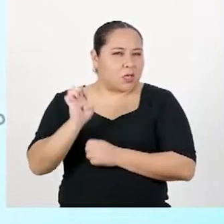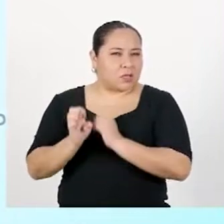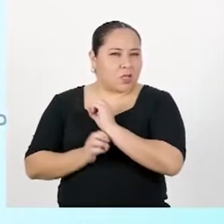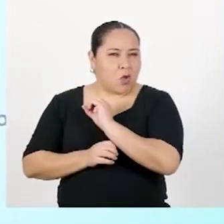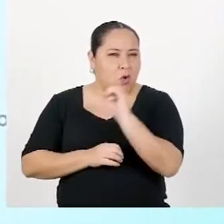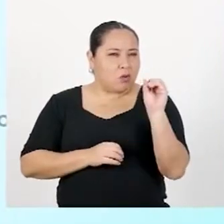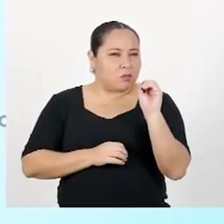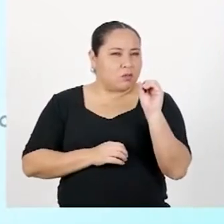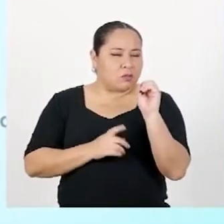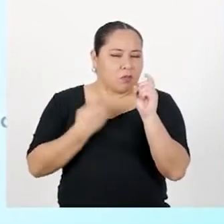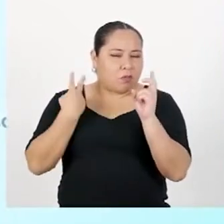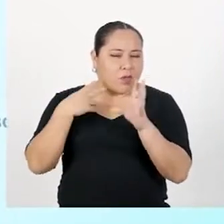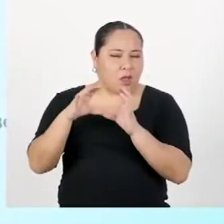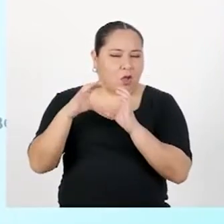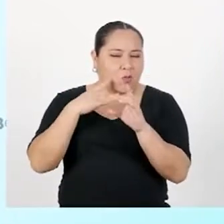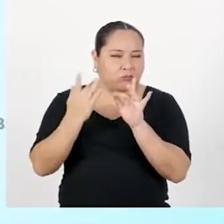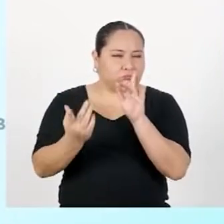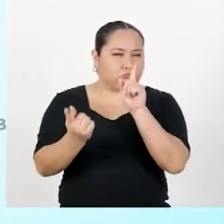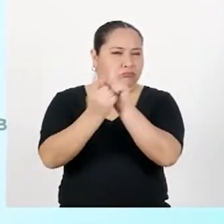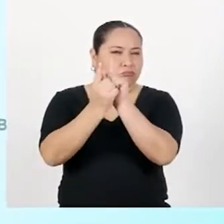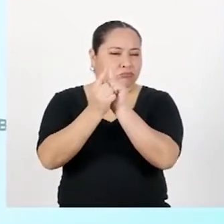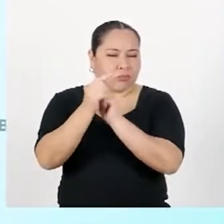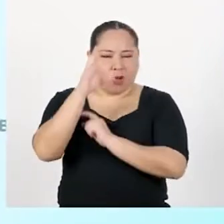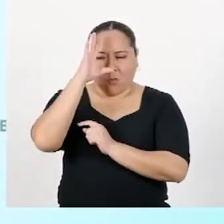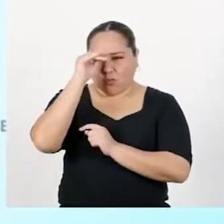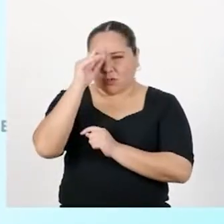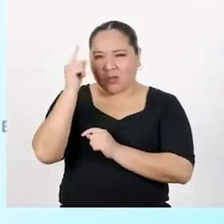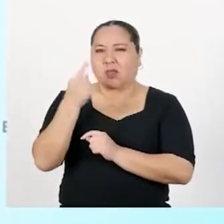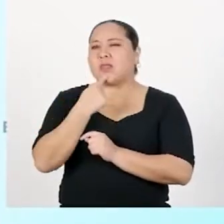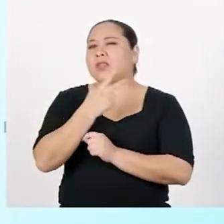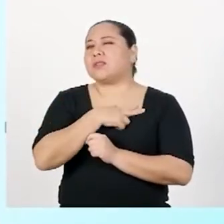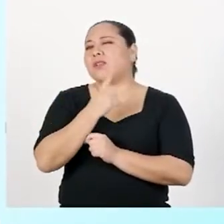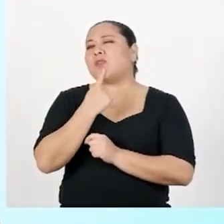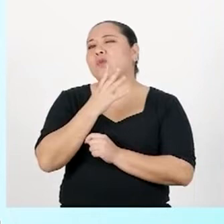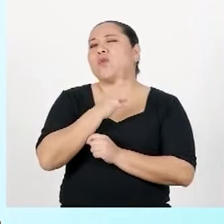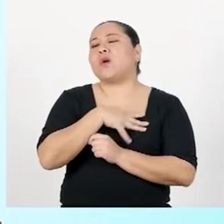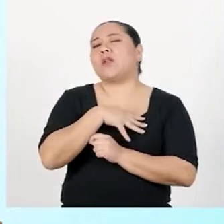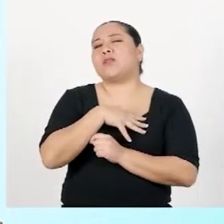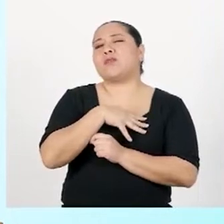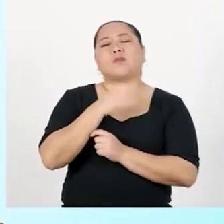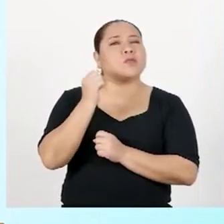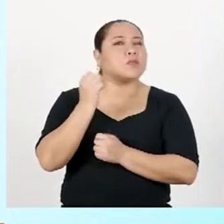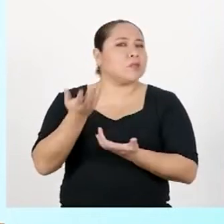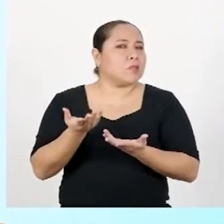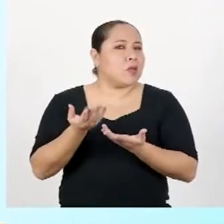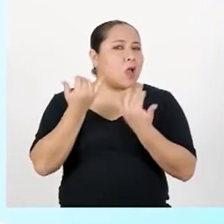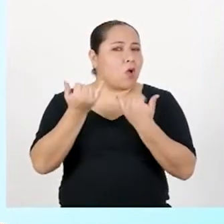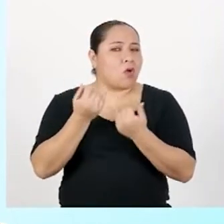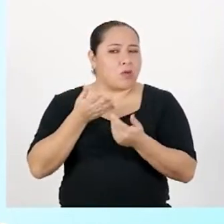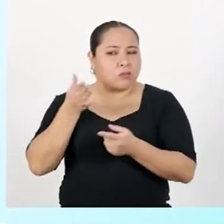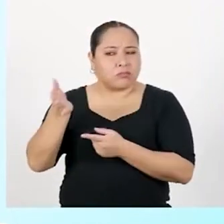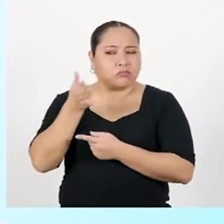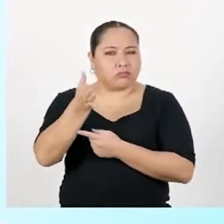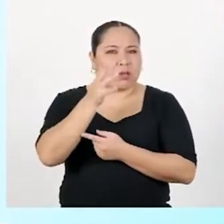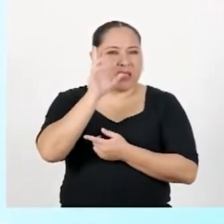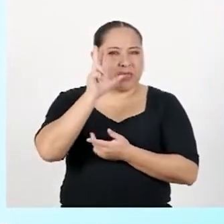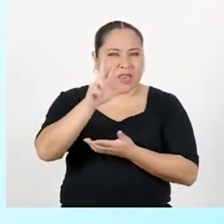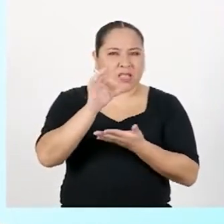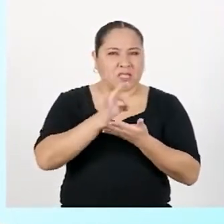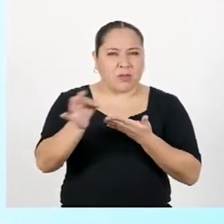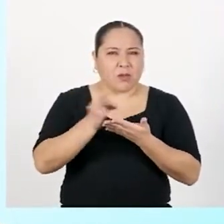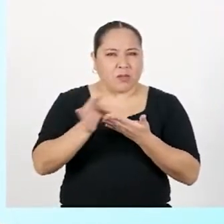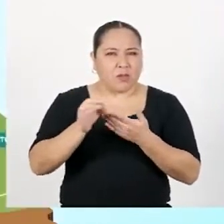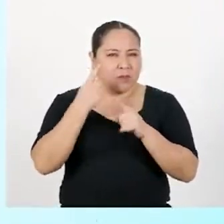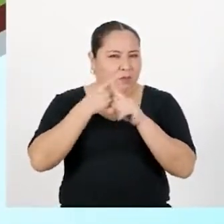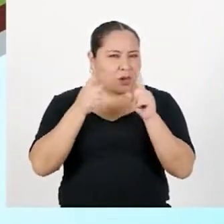este a oeste, para hablar con las chicas y chicos de tercero y cuarto de secundaria. Y esta vez nos vamos a 3 departamentos